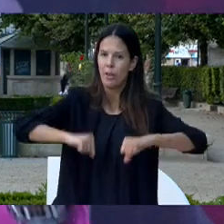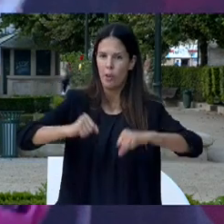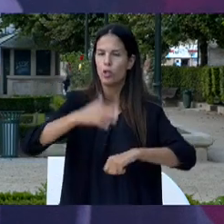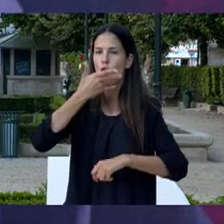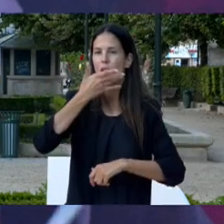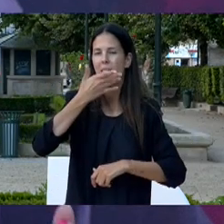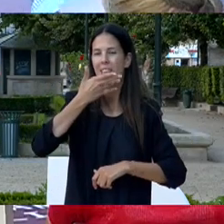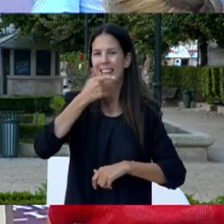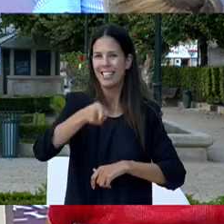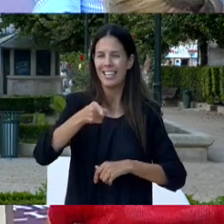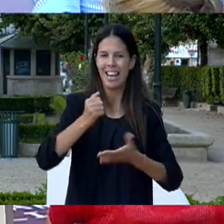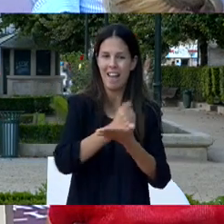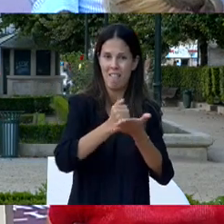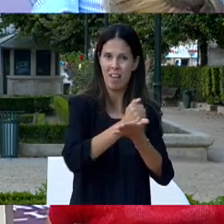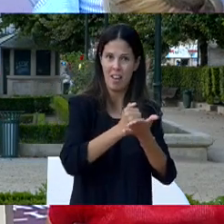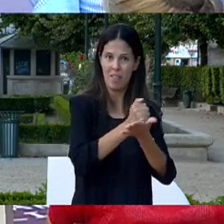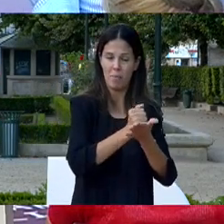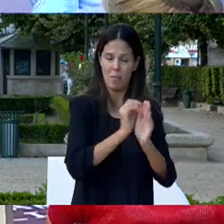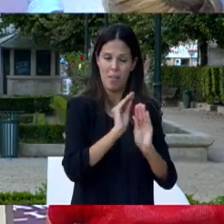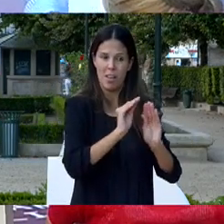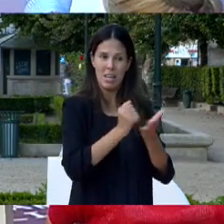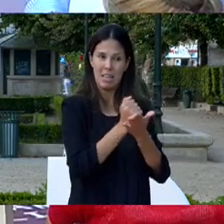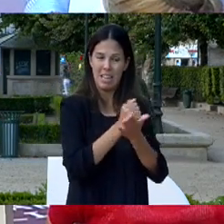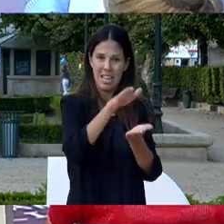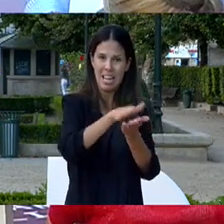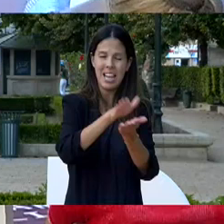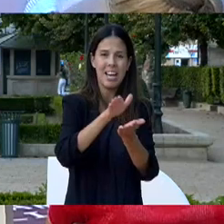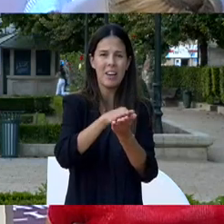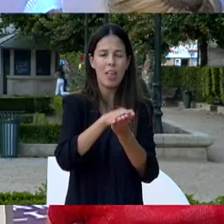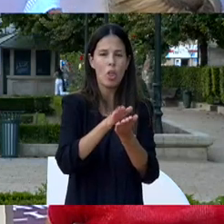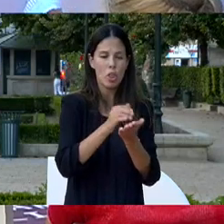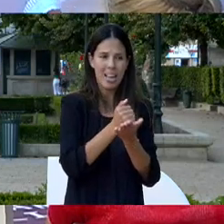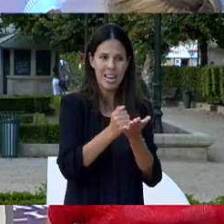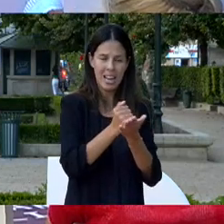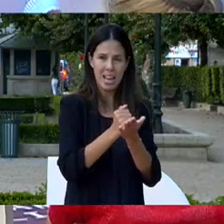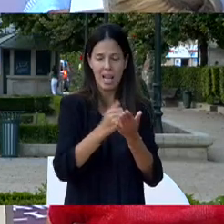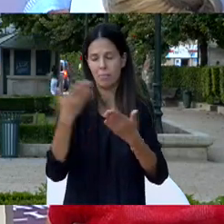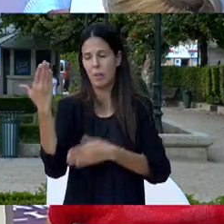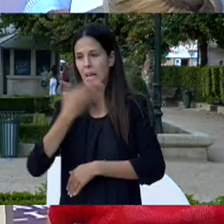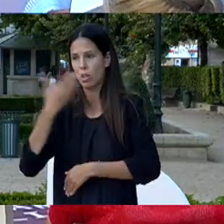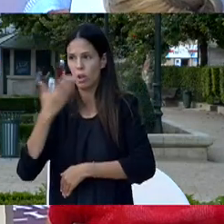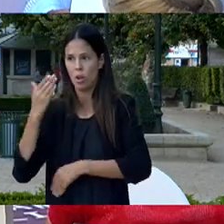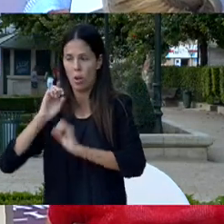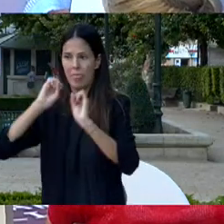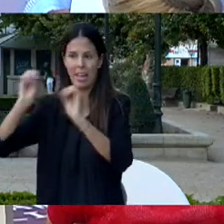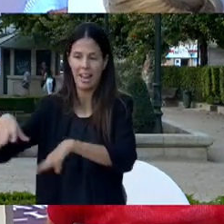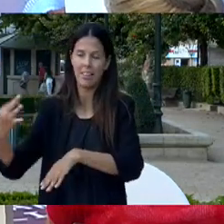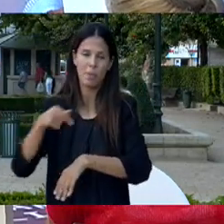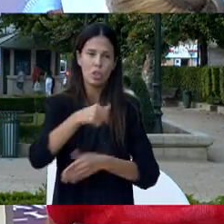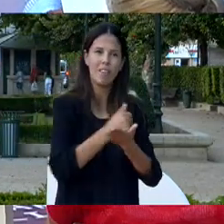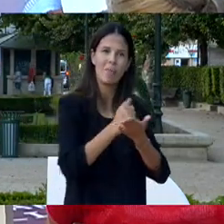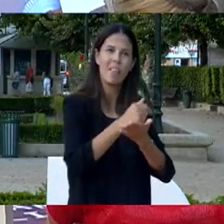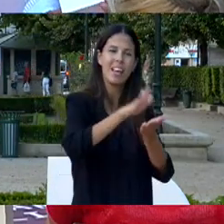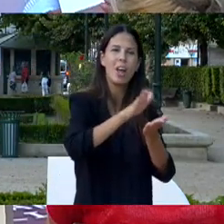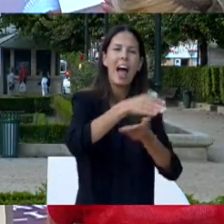que na súa rebotica de Redondela, ela ten que deixar as aulas desa escola normal, na súa rebotica de Redondela, pois